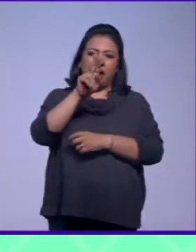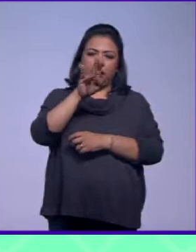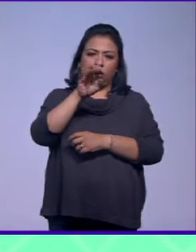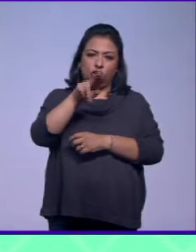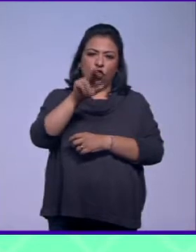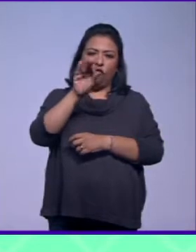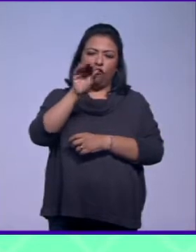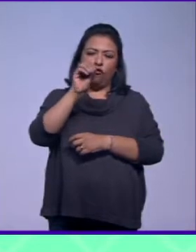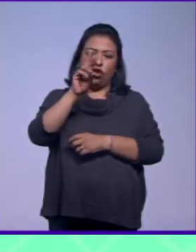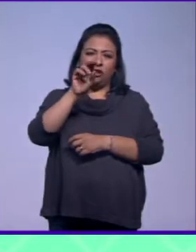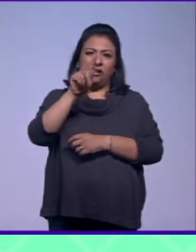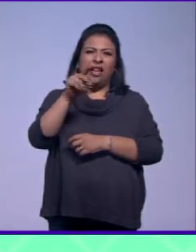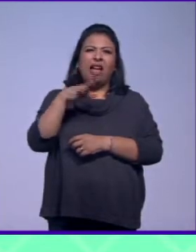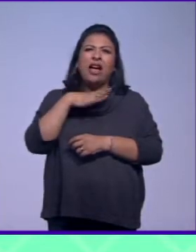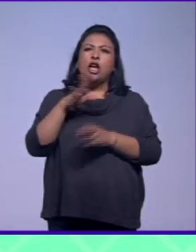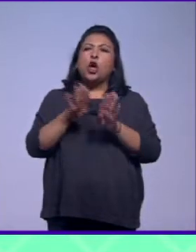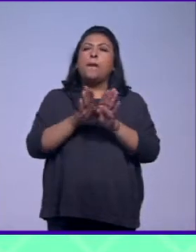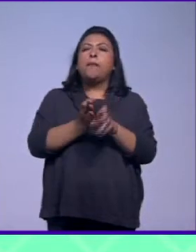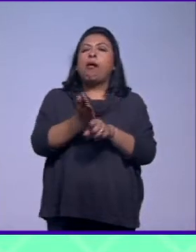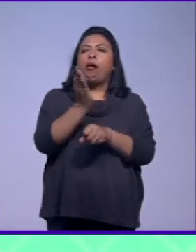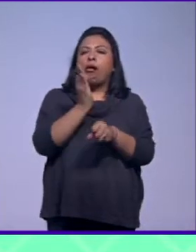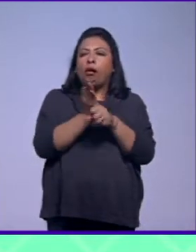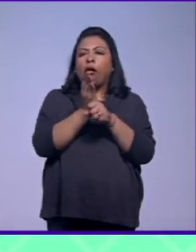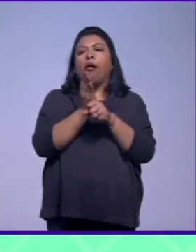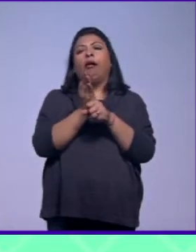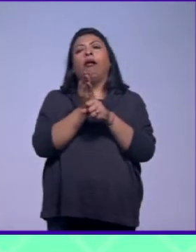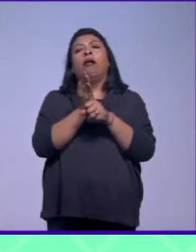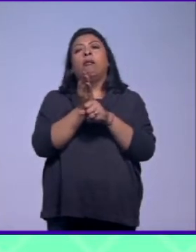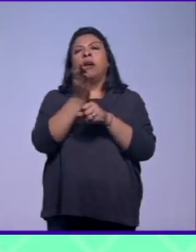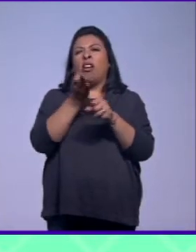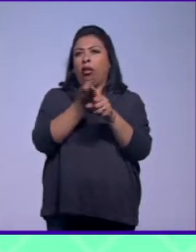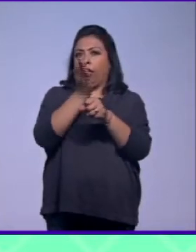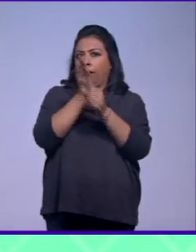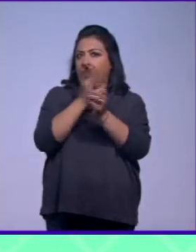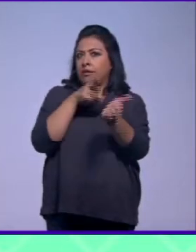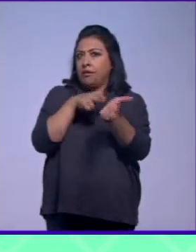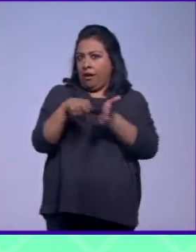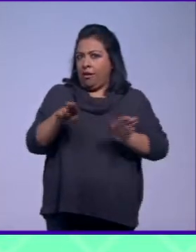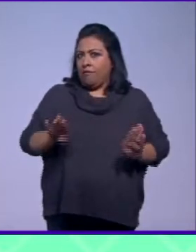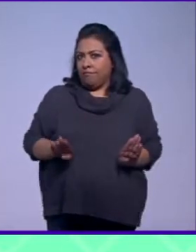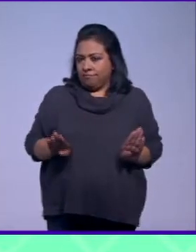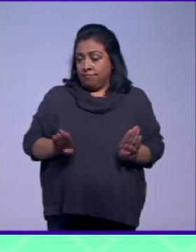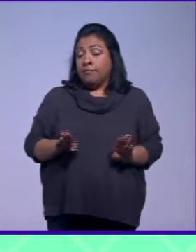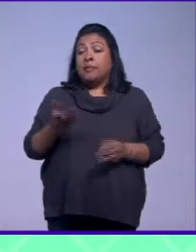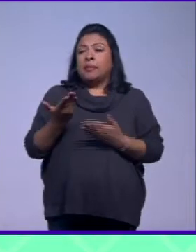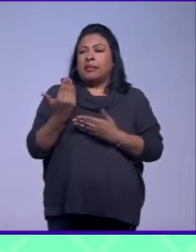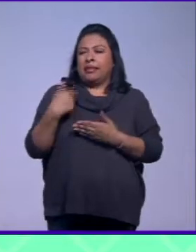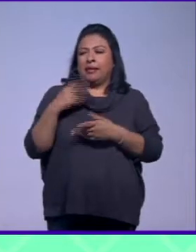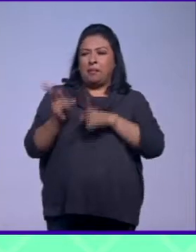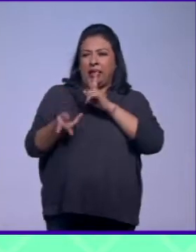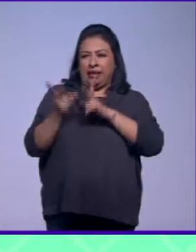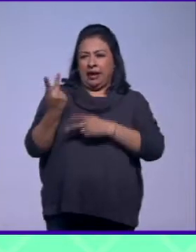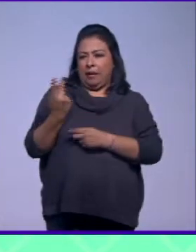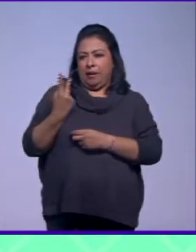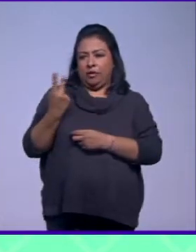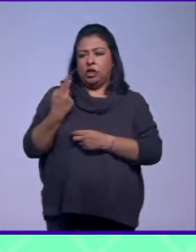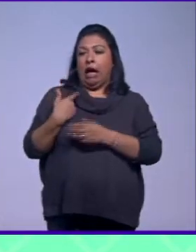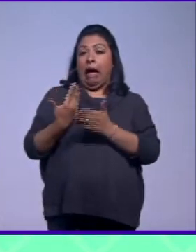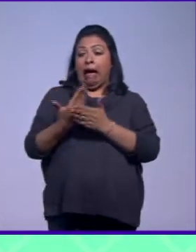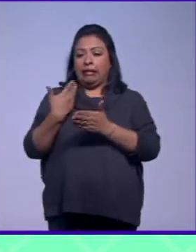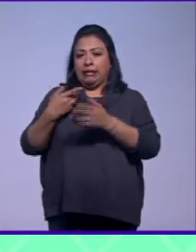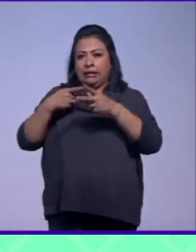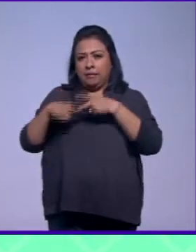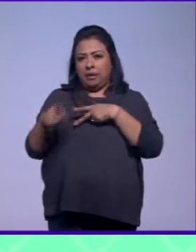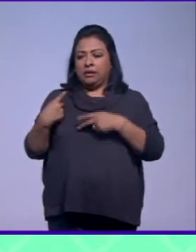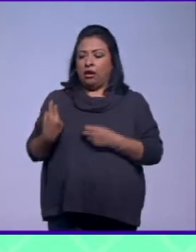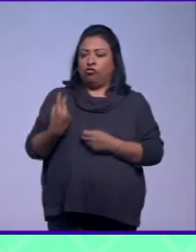tiene mucho de sentido del humor y de sentido del humor muy negro y como platicábamos hace un momento tú y yo antes de empezar